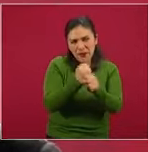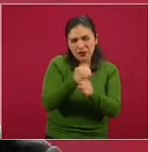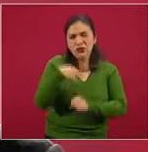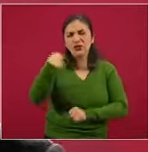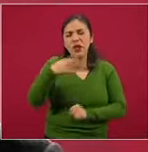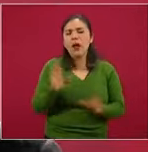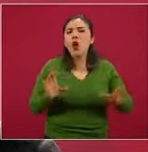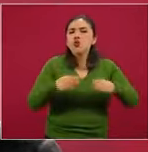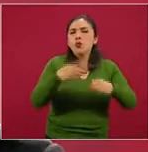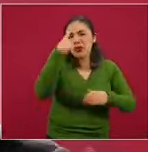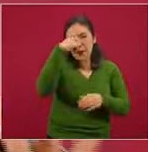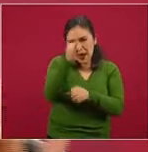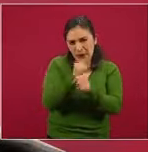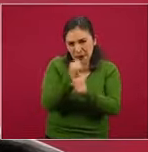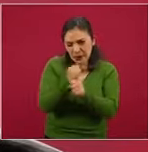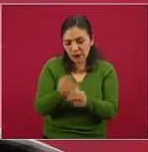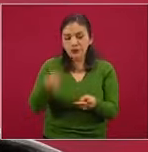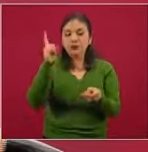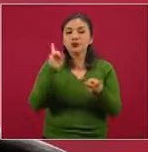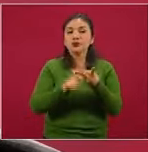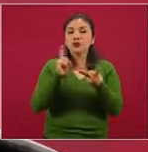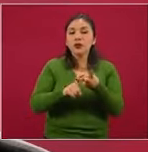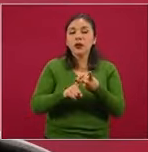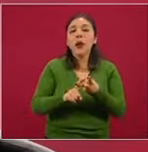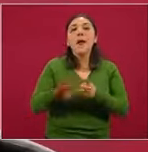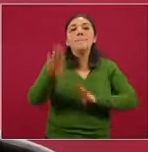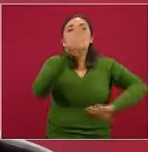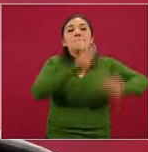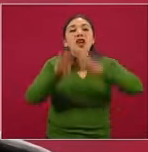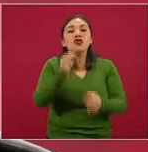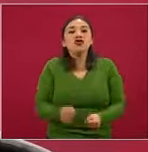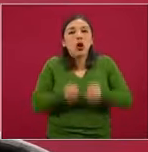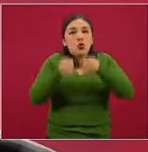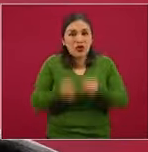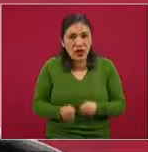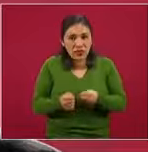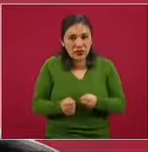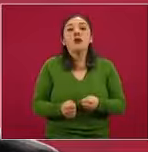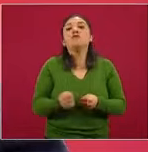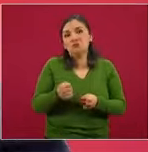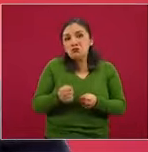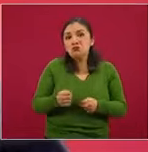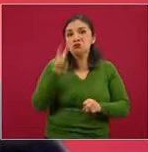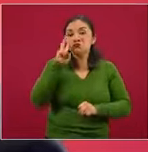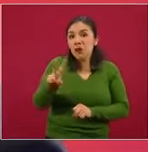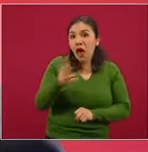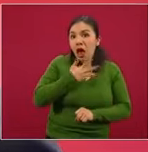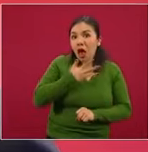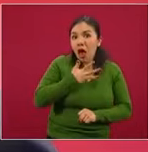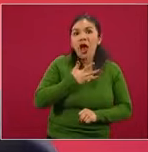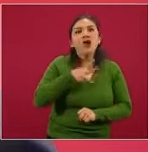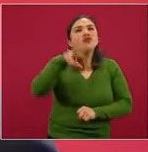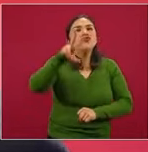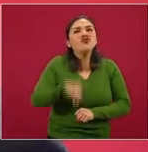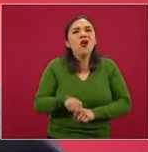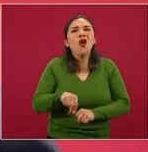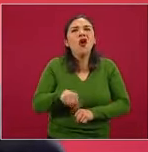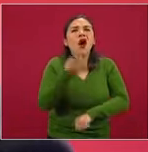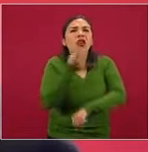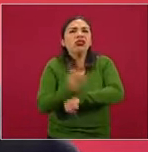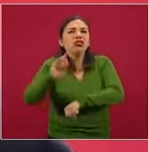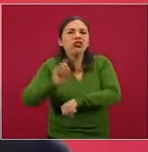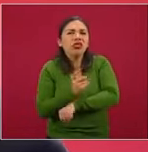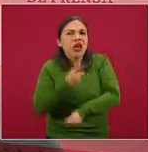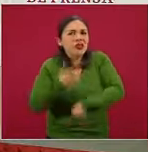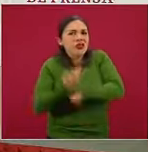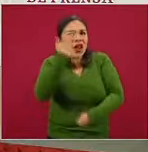llamada comité de investigación, otra sobre bioseguridad, que garantiza que no se corran riesgos